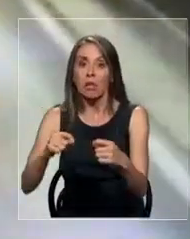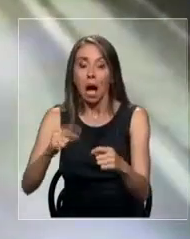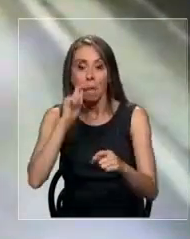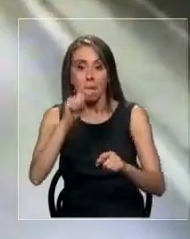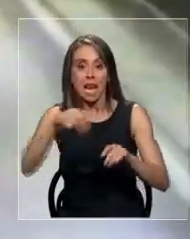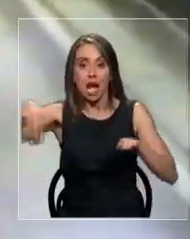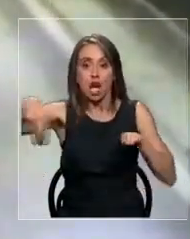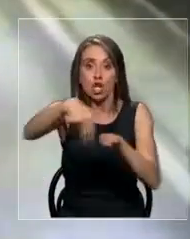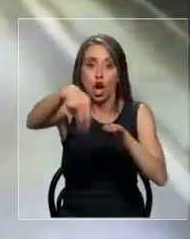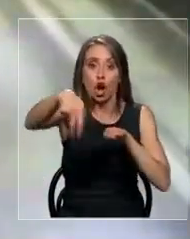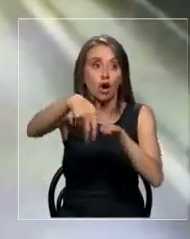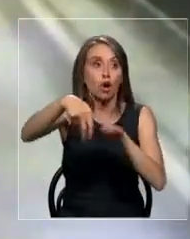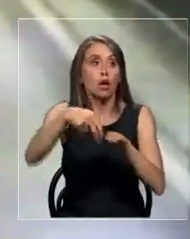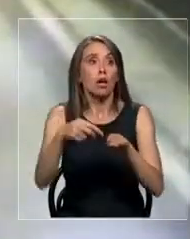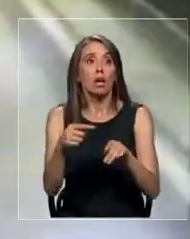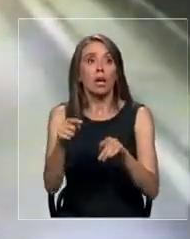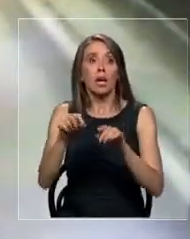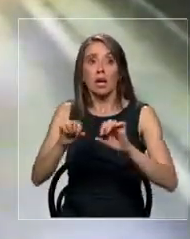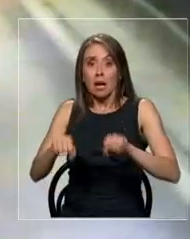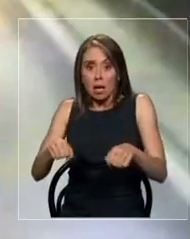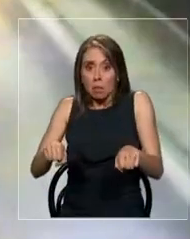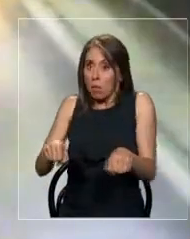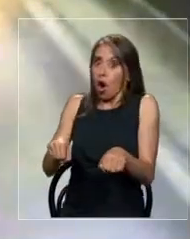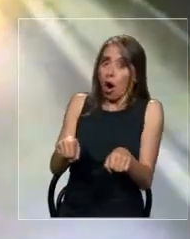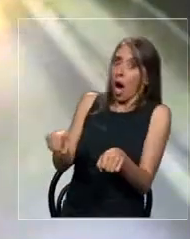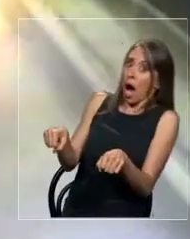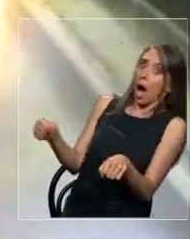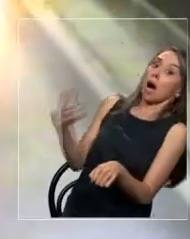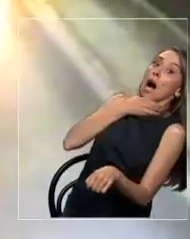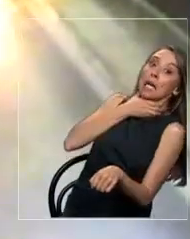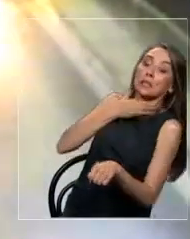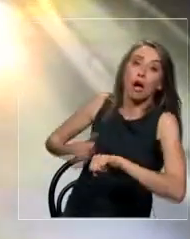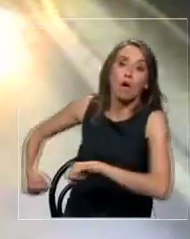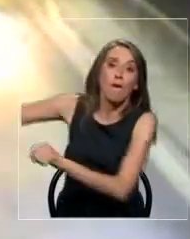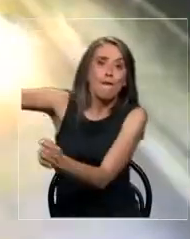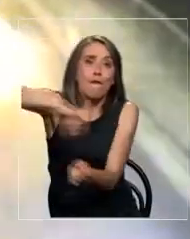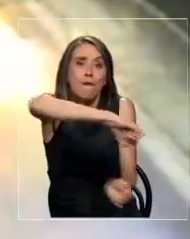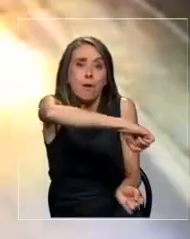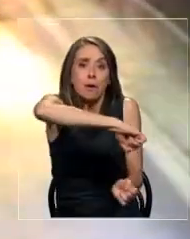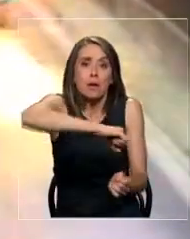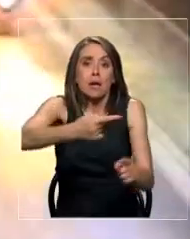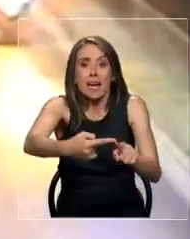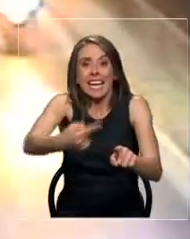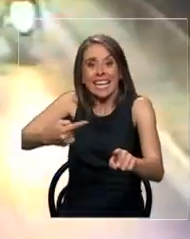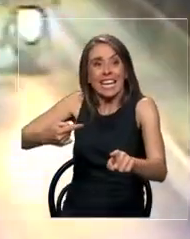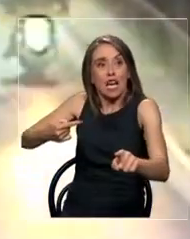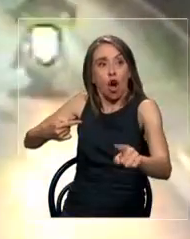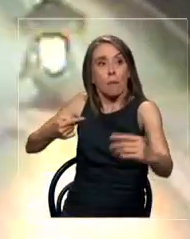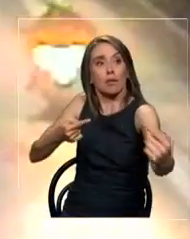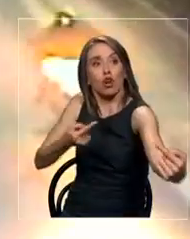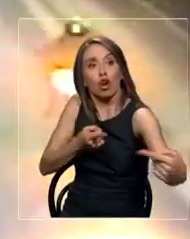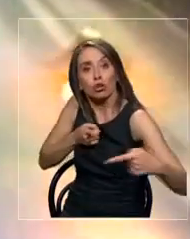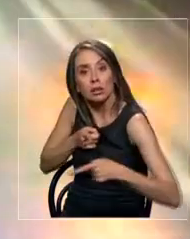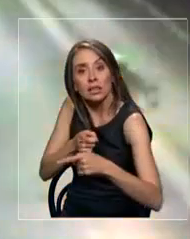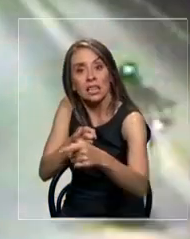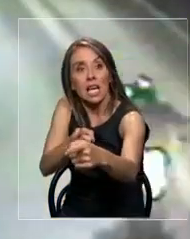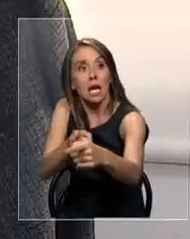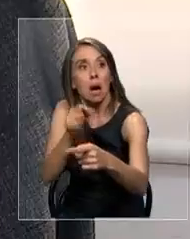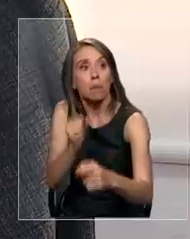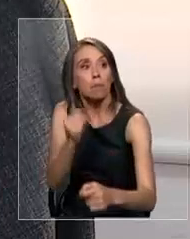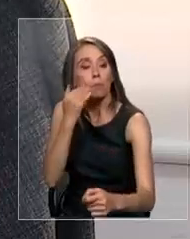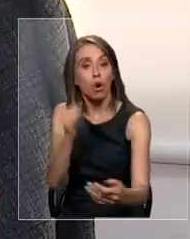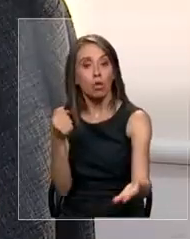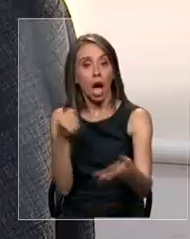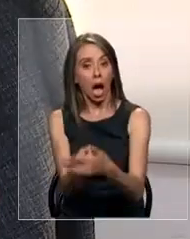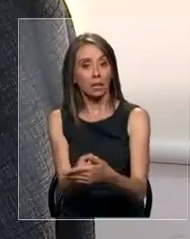Contra el tránsito, la aterrada víctima logra escapar de quienes lo acecharon por varios kilómetros, exponiéndose también a un accidente.